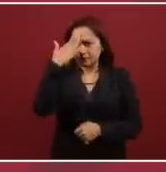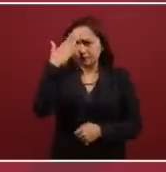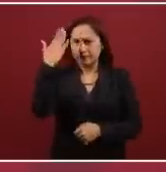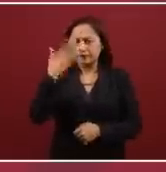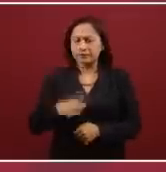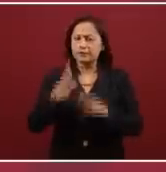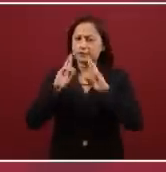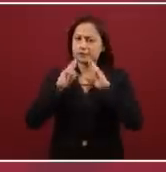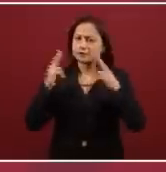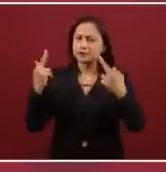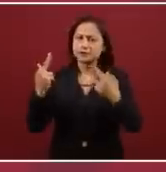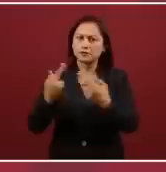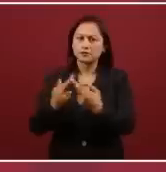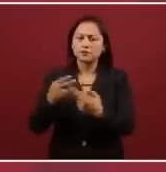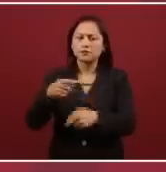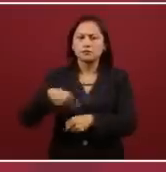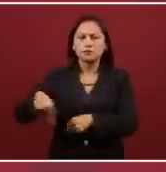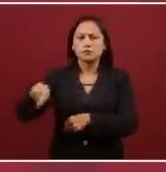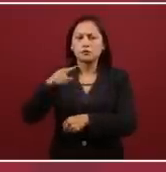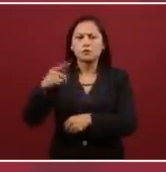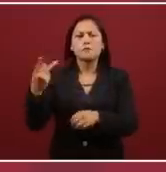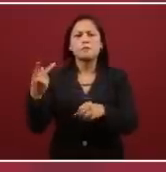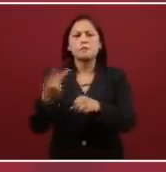ver lo que sucede en todo el país.